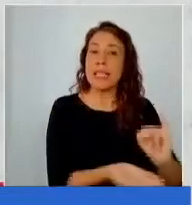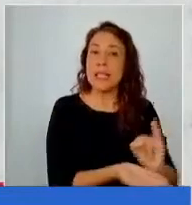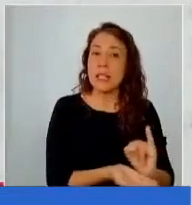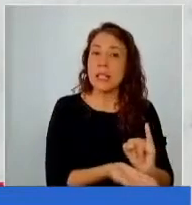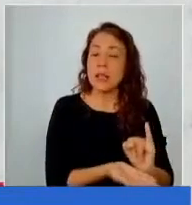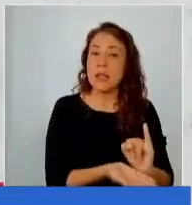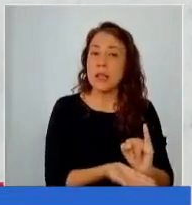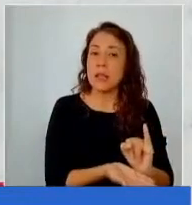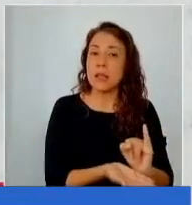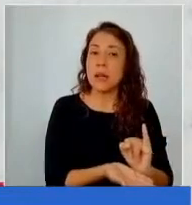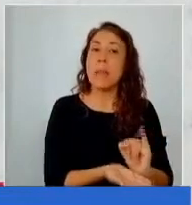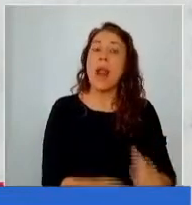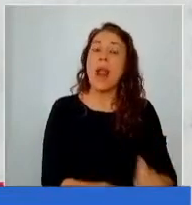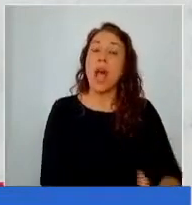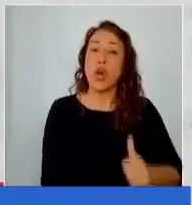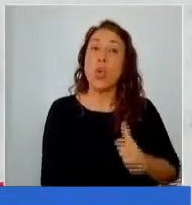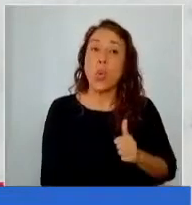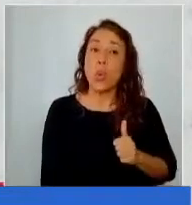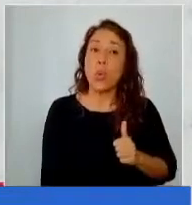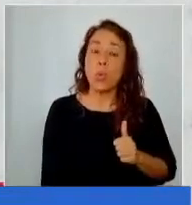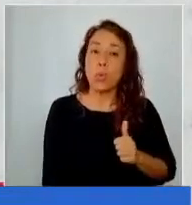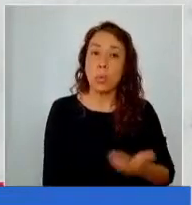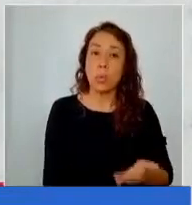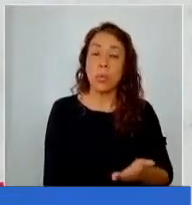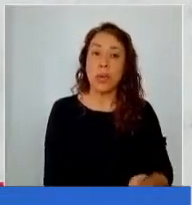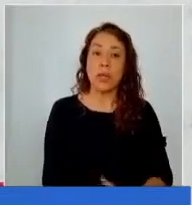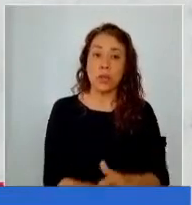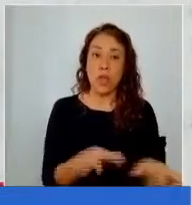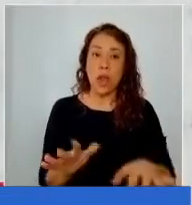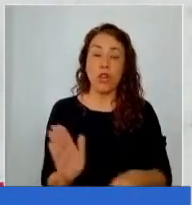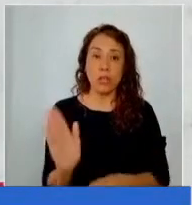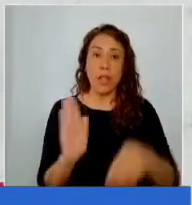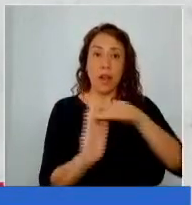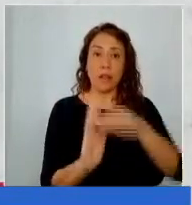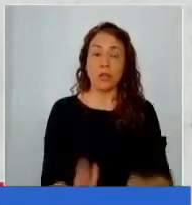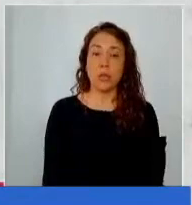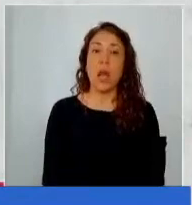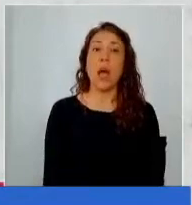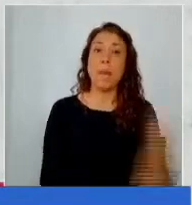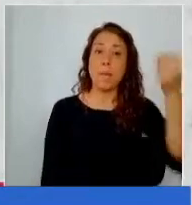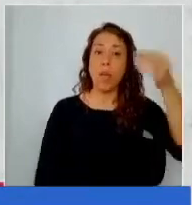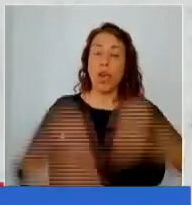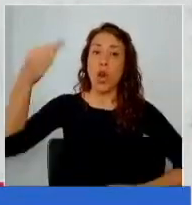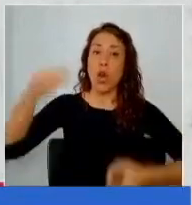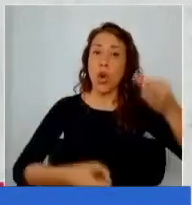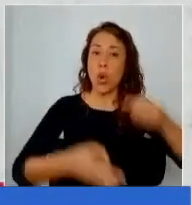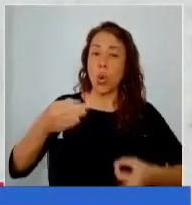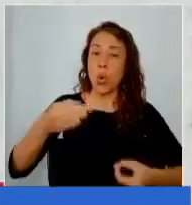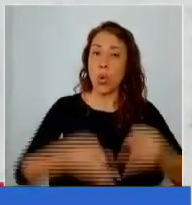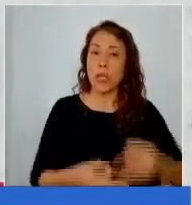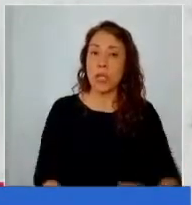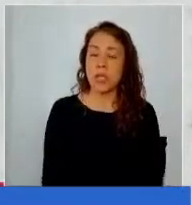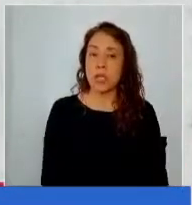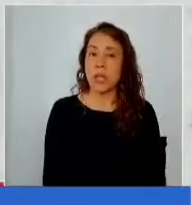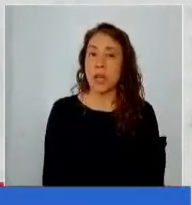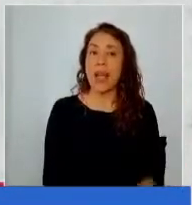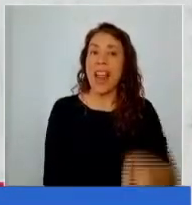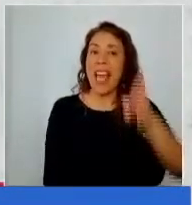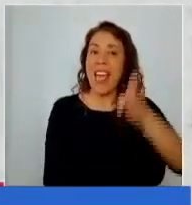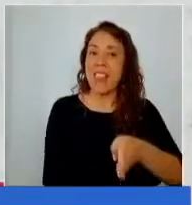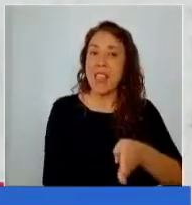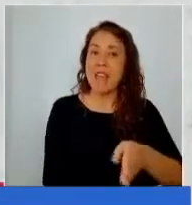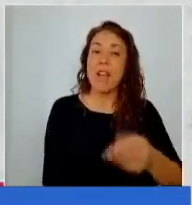magnitud a la altura de la magnitud y es el poder judicial el que tiene el deber de conocer las causas